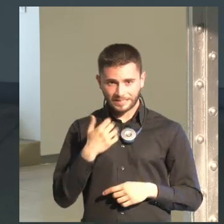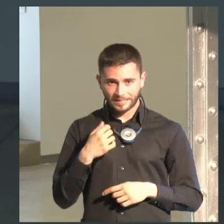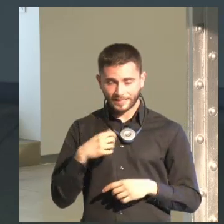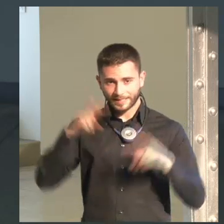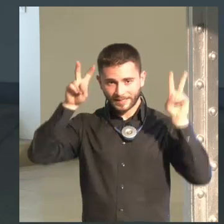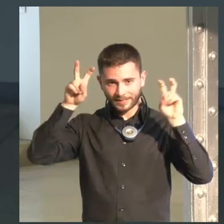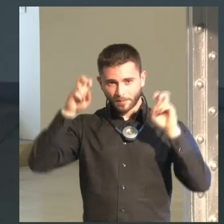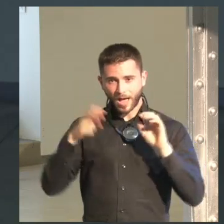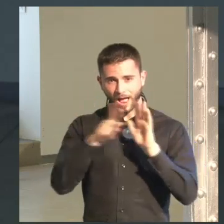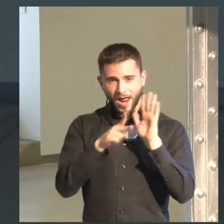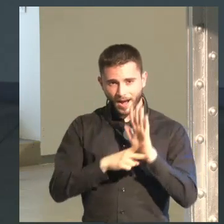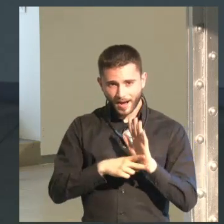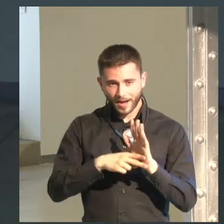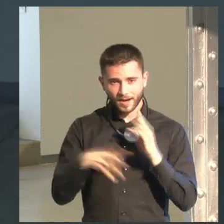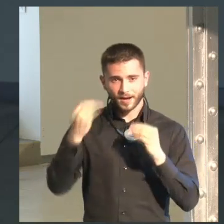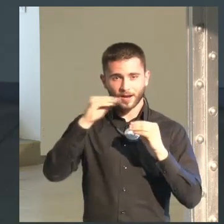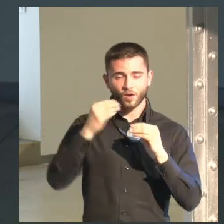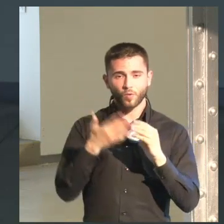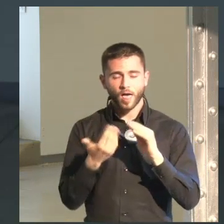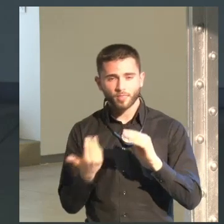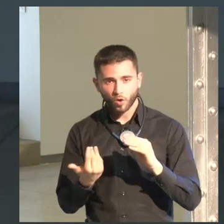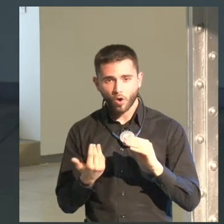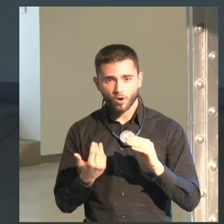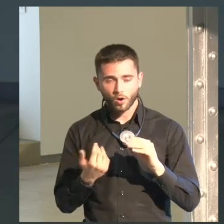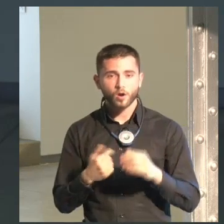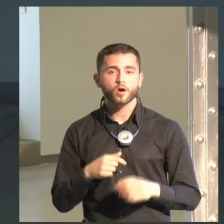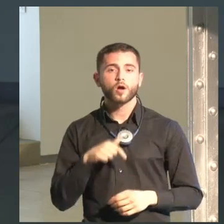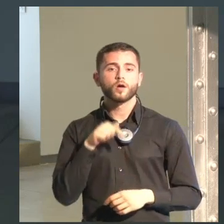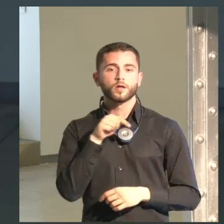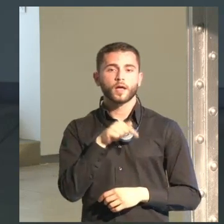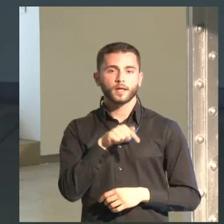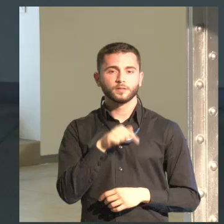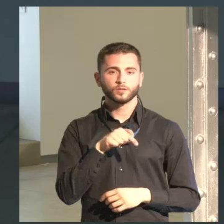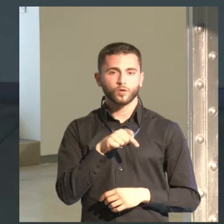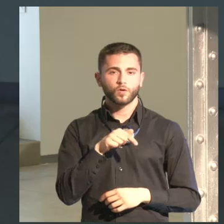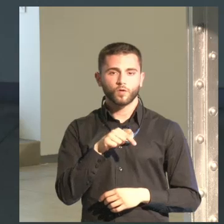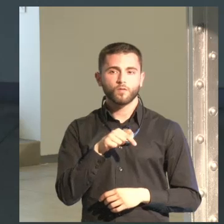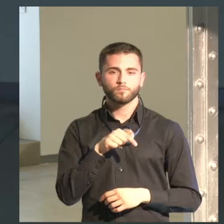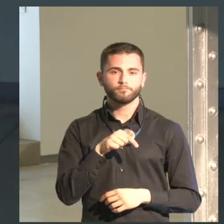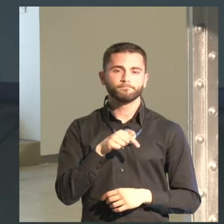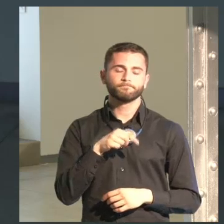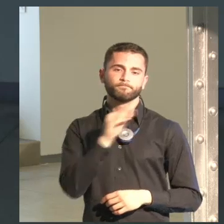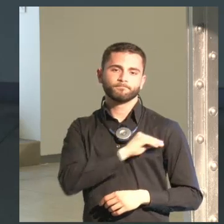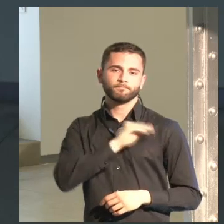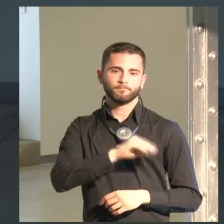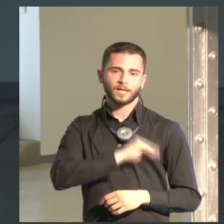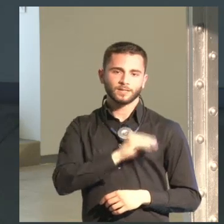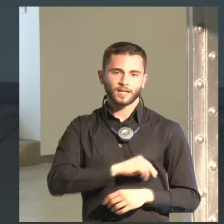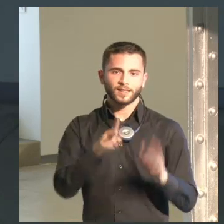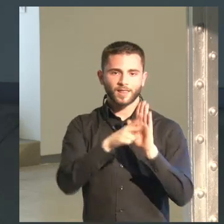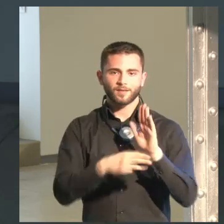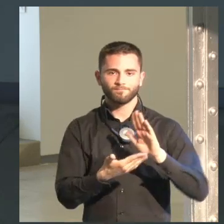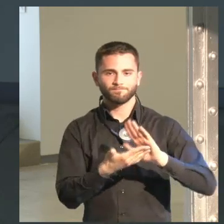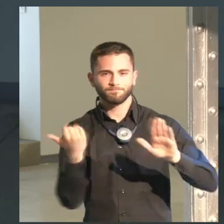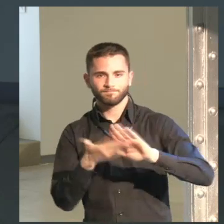regulación simplemente, pues probablemente va a ser una regulación que va a tener bastante también de desregulación, de